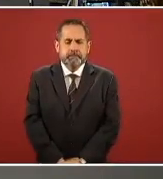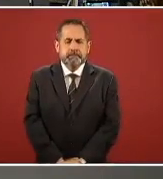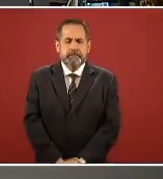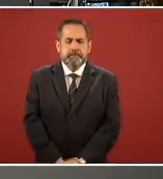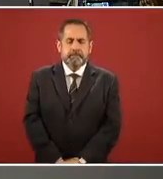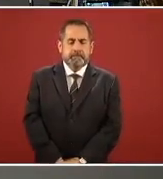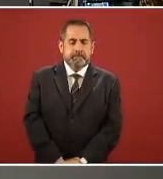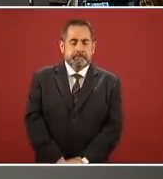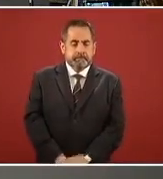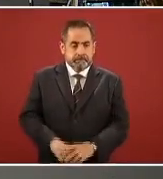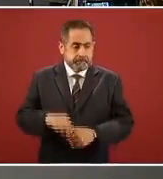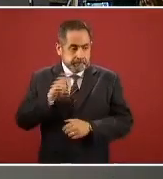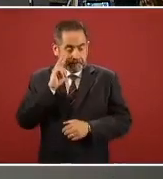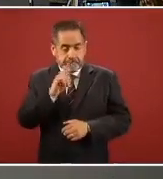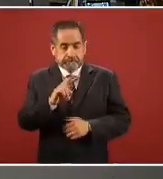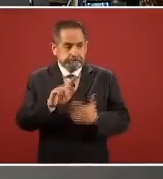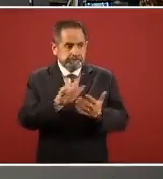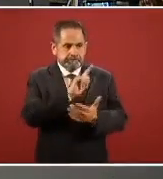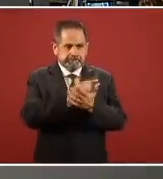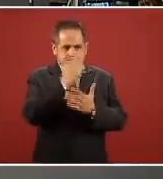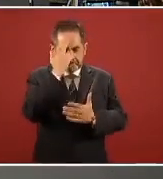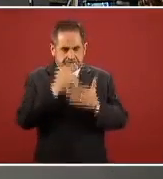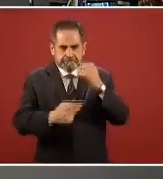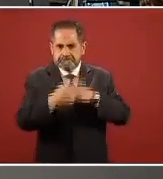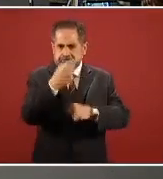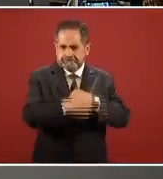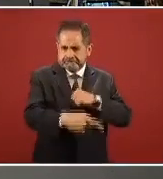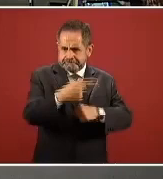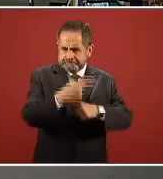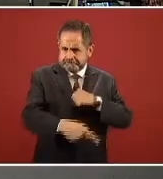viendo los índices delictivos en el país,